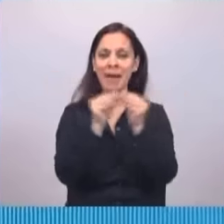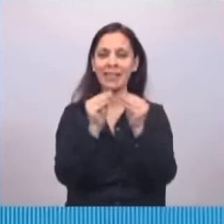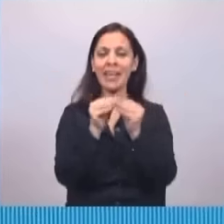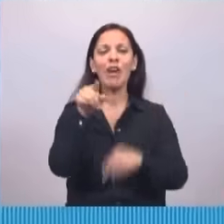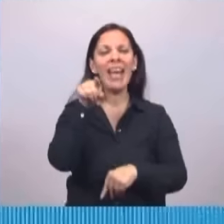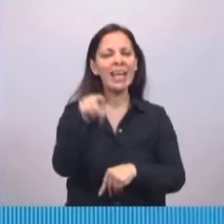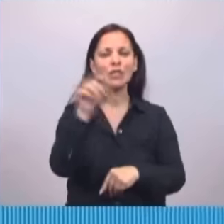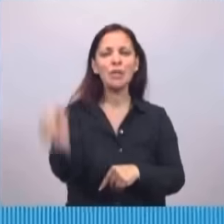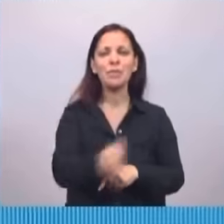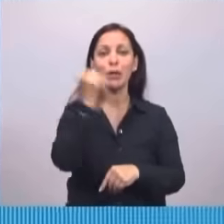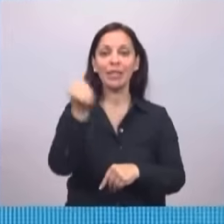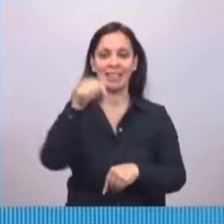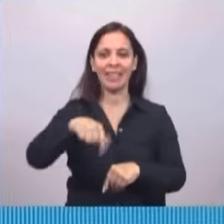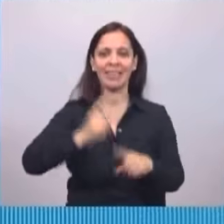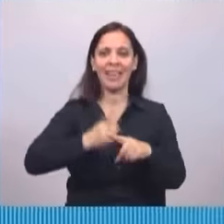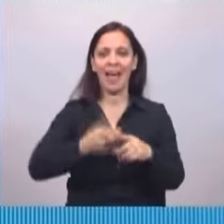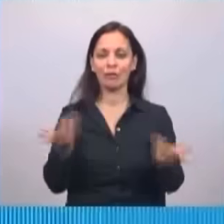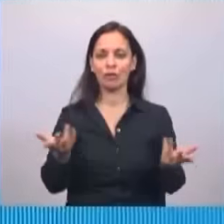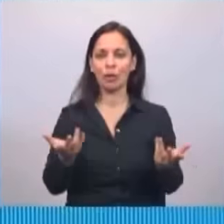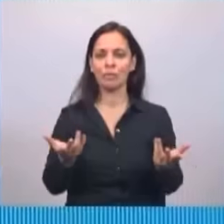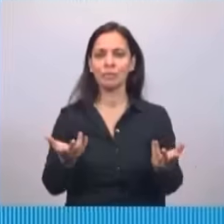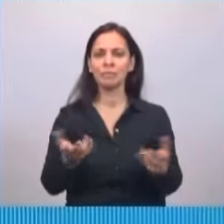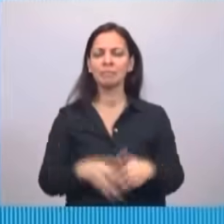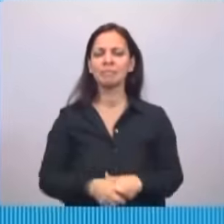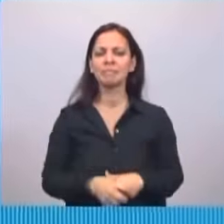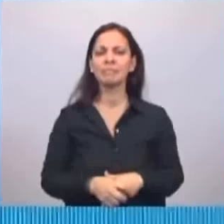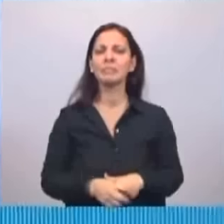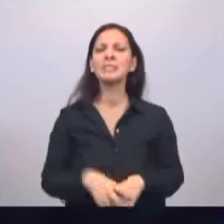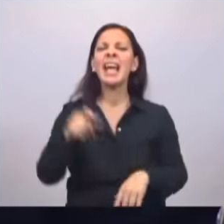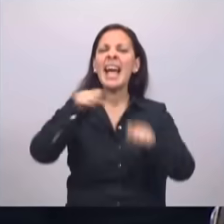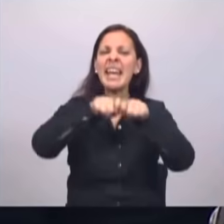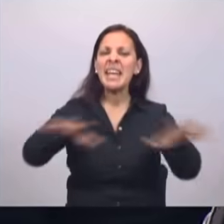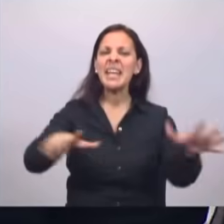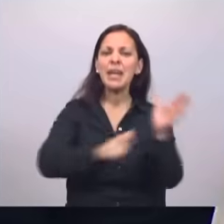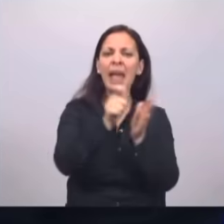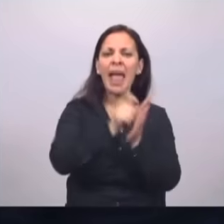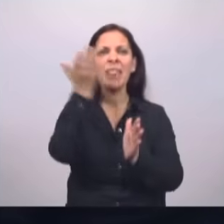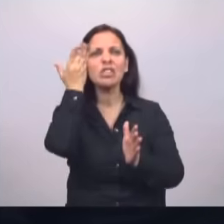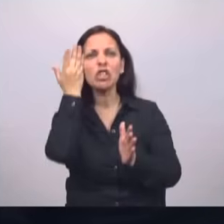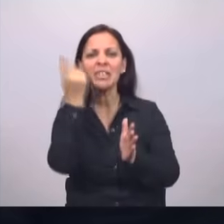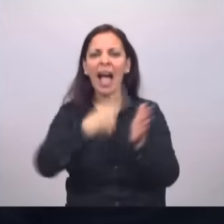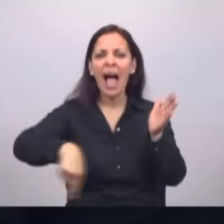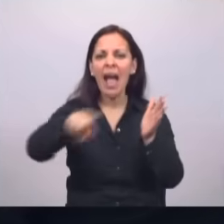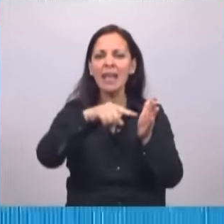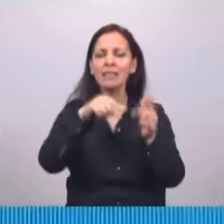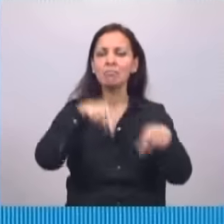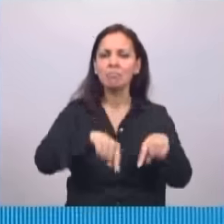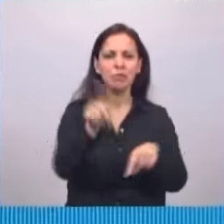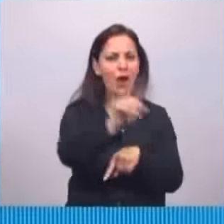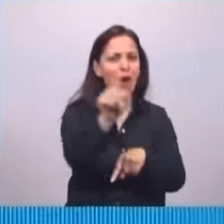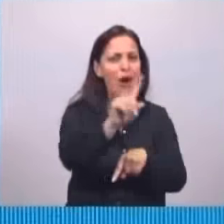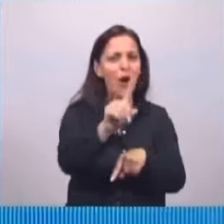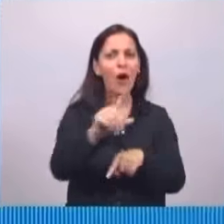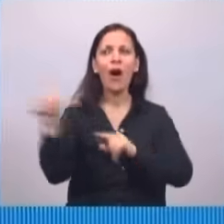es la importancia de este acto. No van a ser las redes sociales, no van a ser los